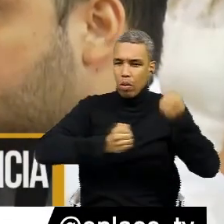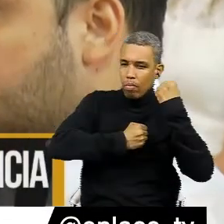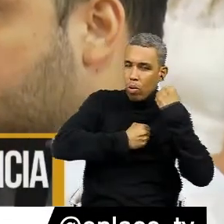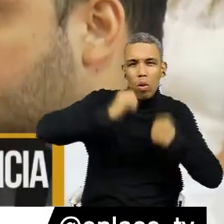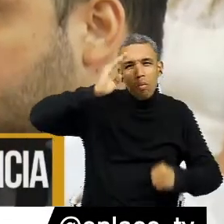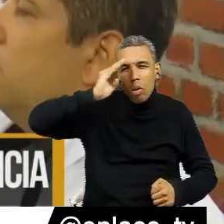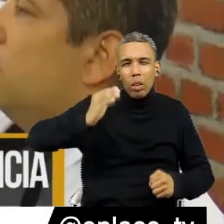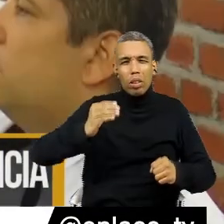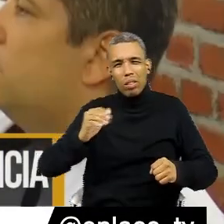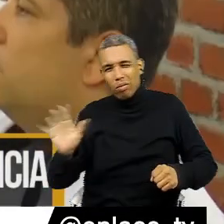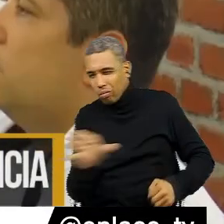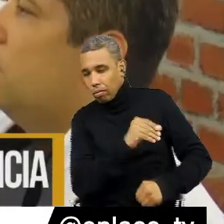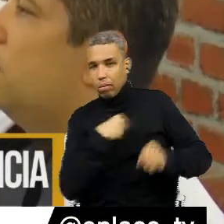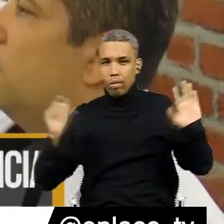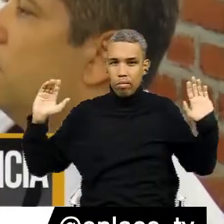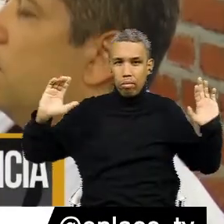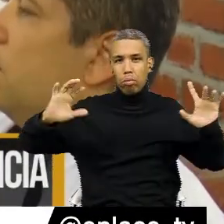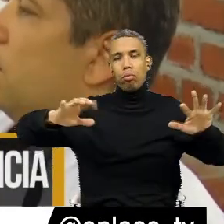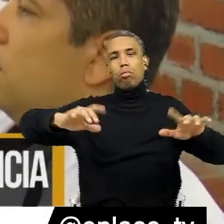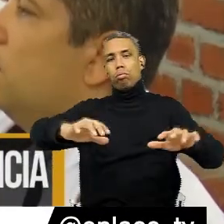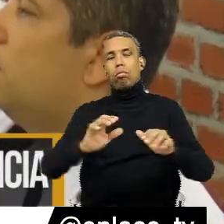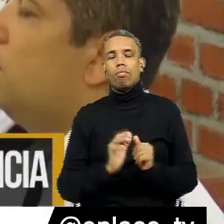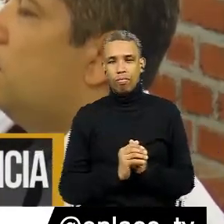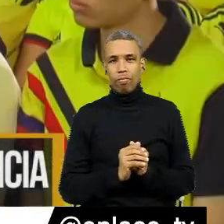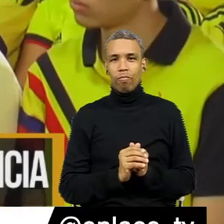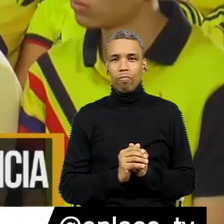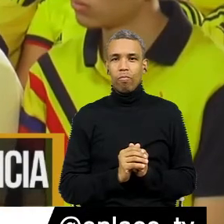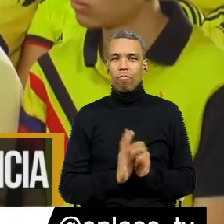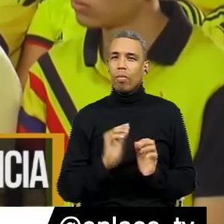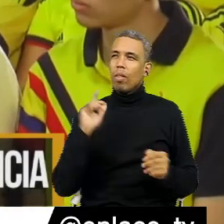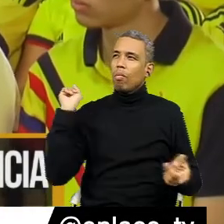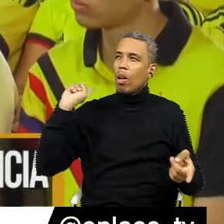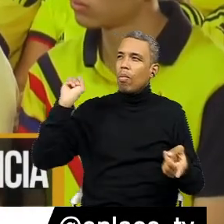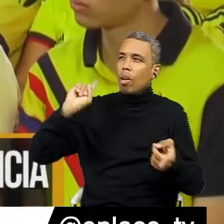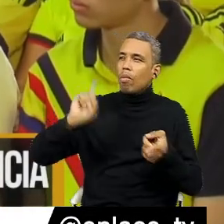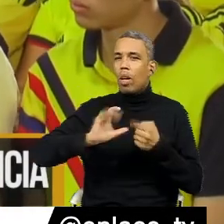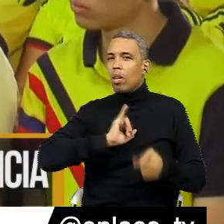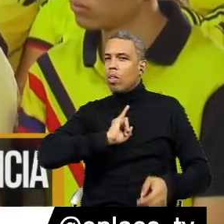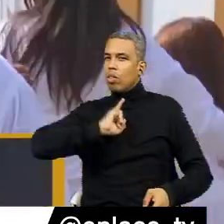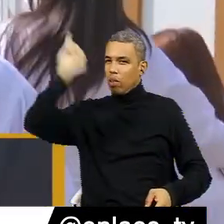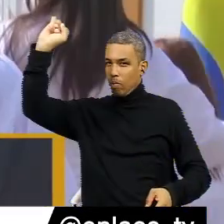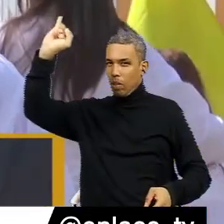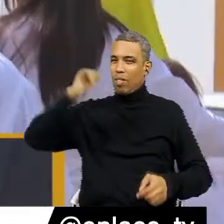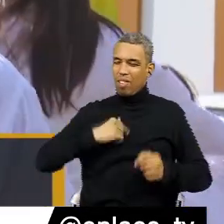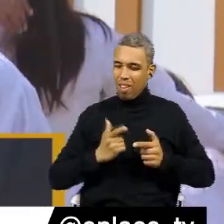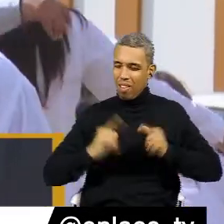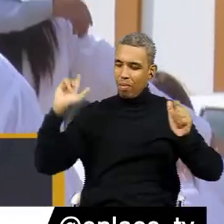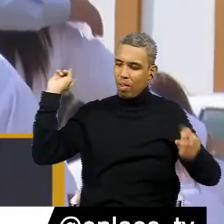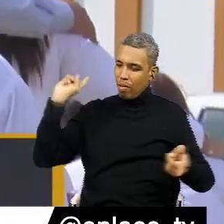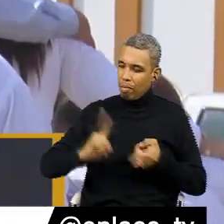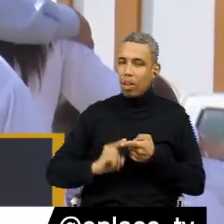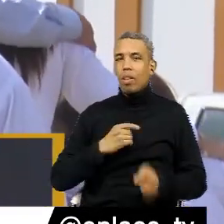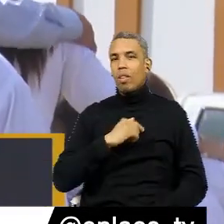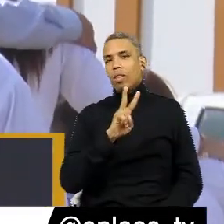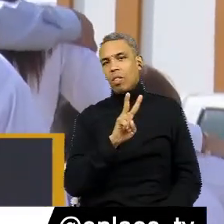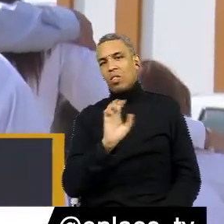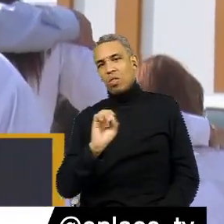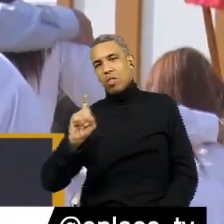la Armada Nacional, comenzaron las actividades del aniversario 206 de la independencia de Colombia. Y a los barranqueños y